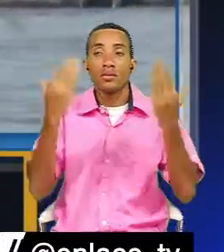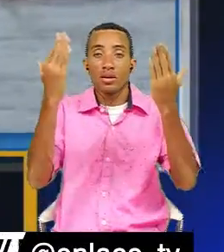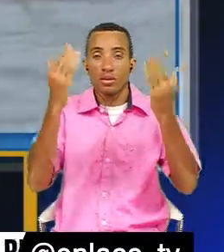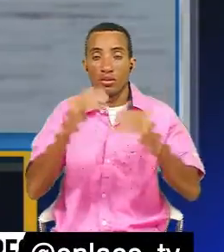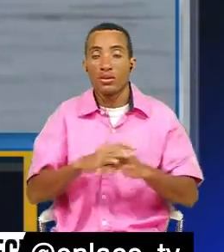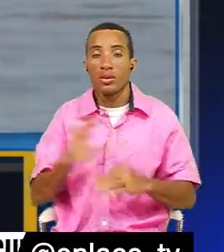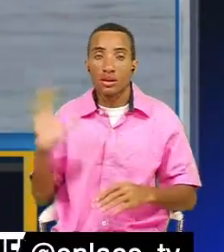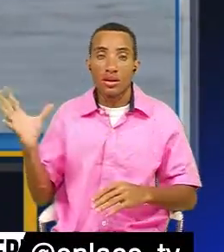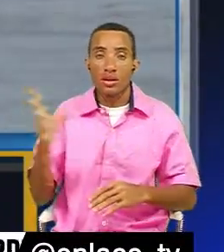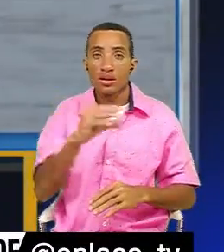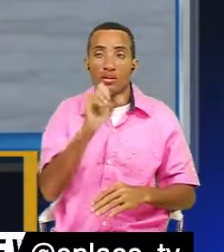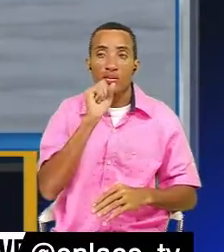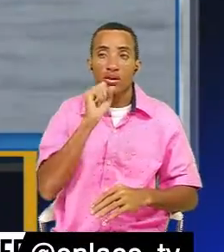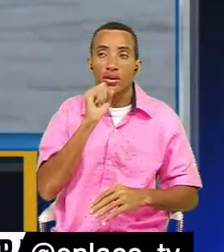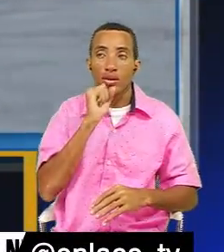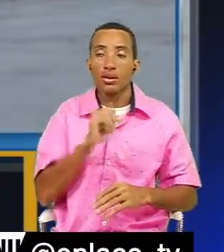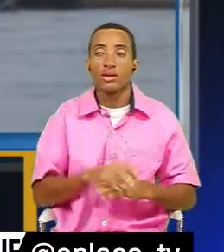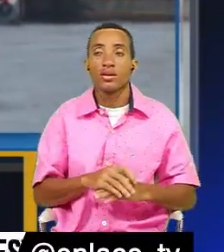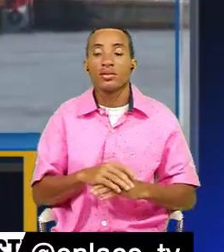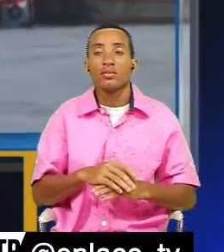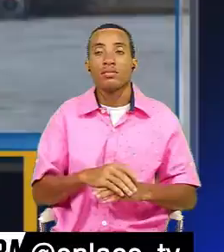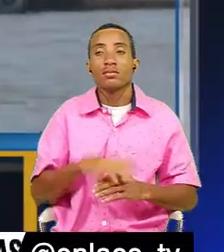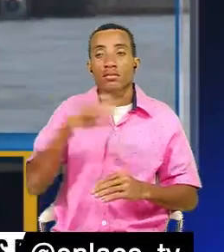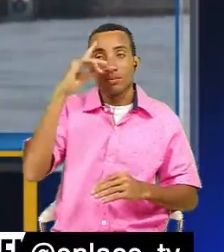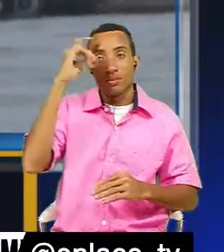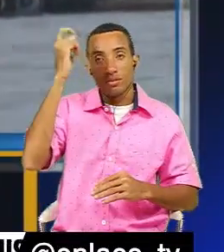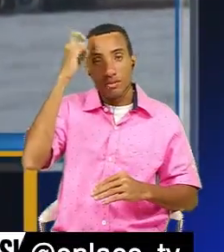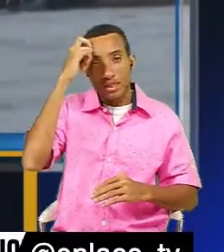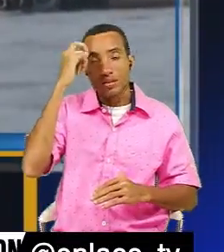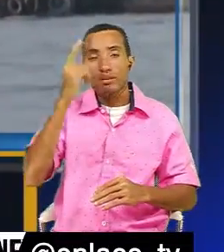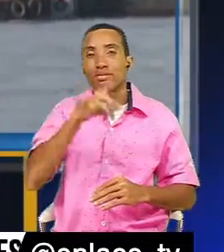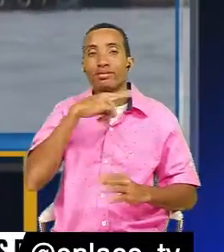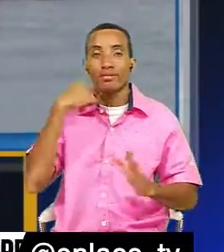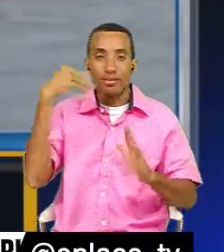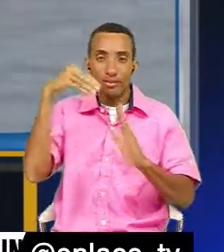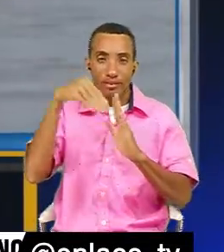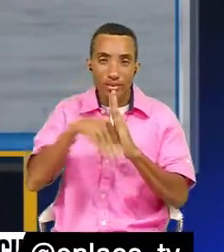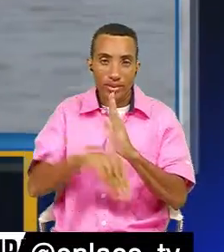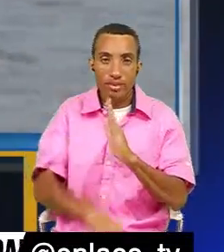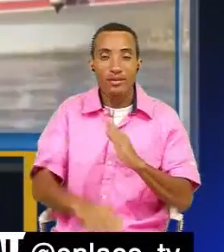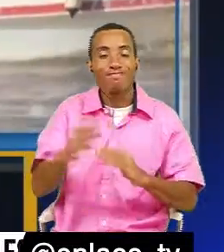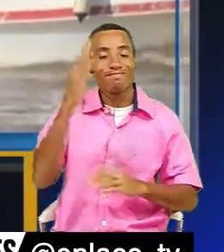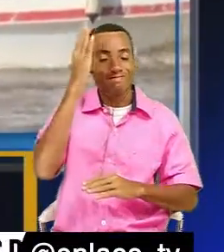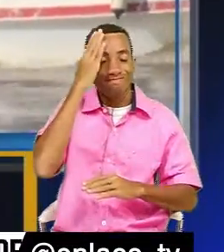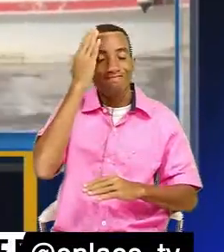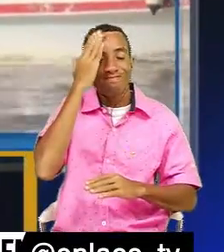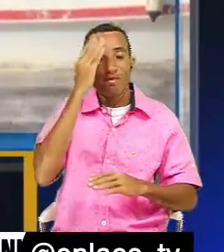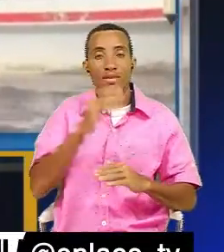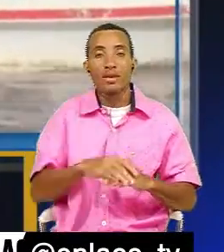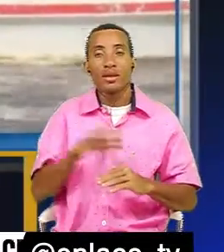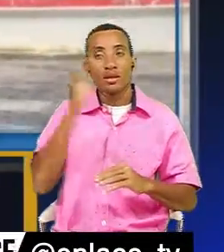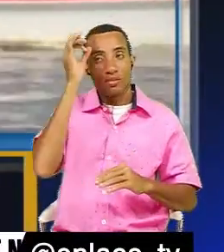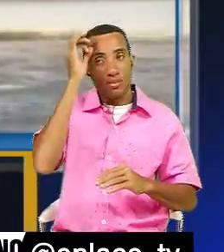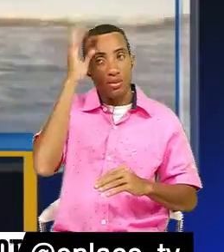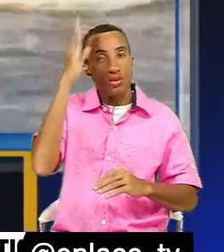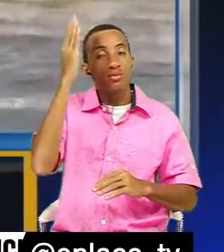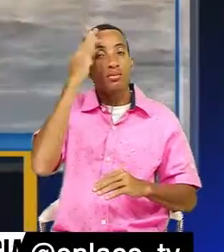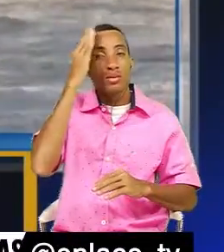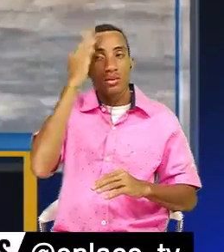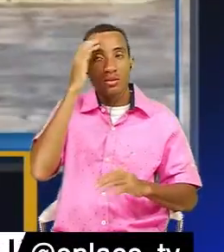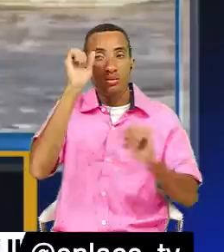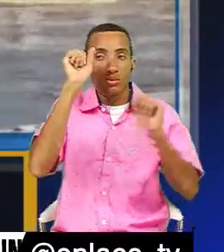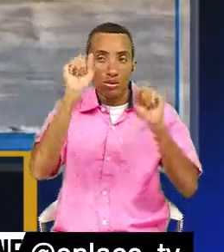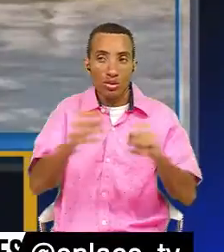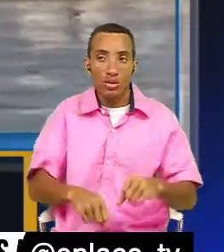muchísimo a la ciudad de Barranca Bermeja, teniendo en cuenta la recesión económica por la que está pasando, y que con esto pensábamos todos que